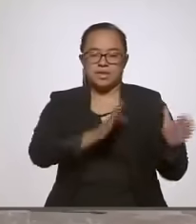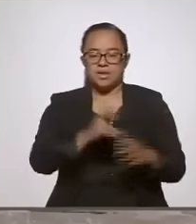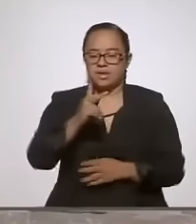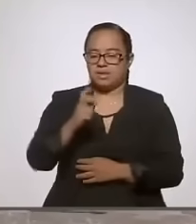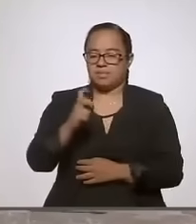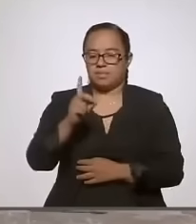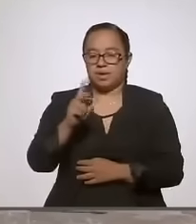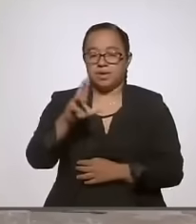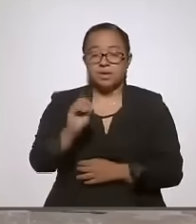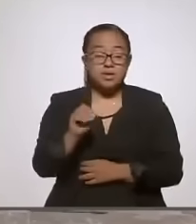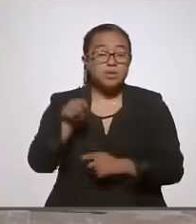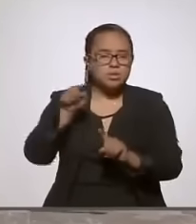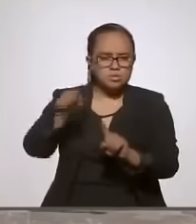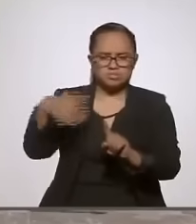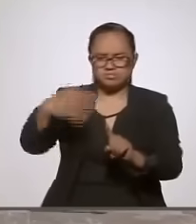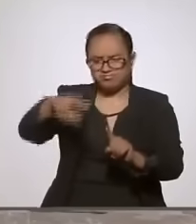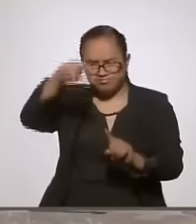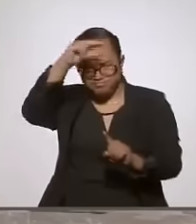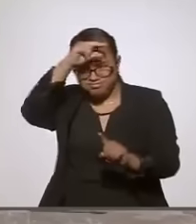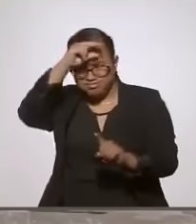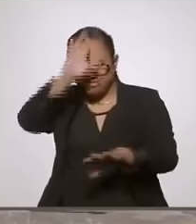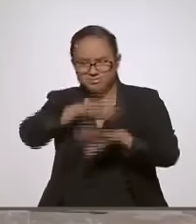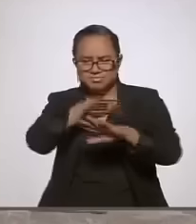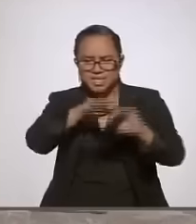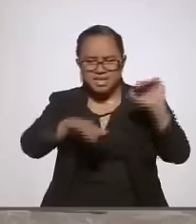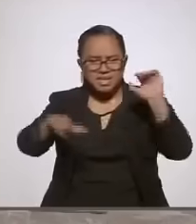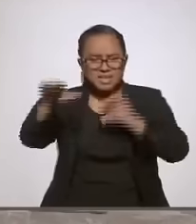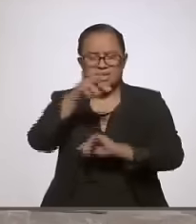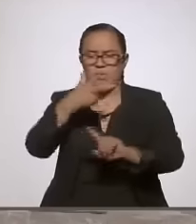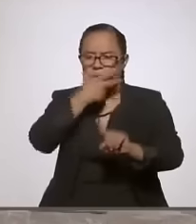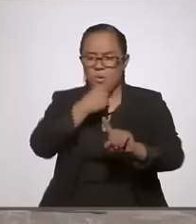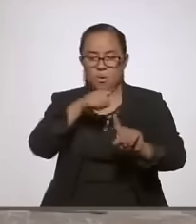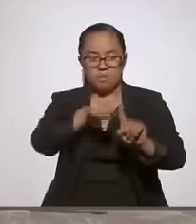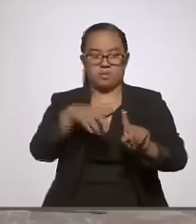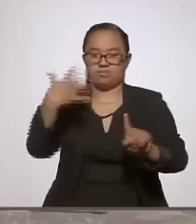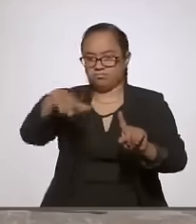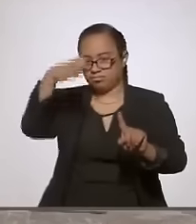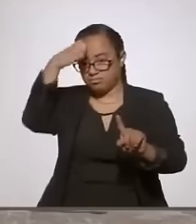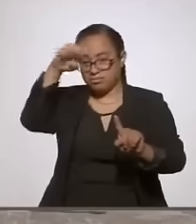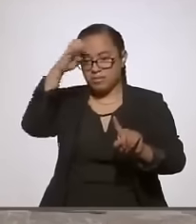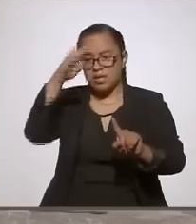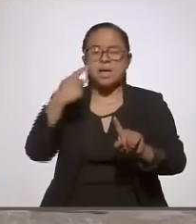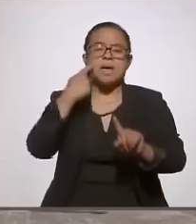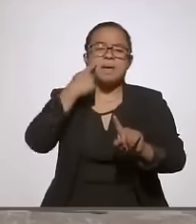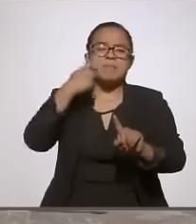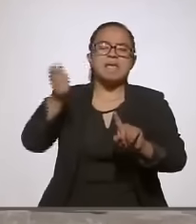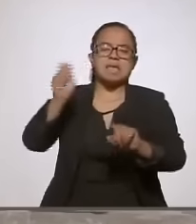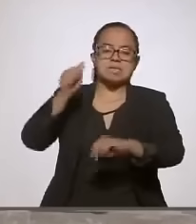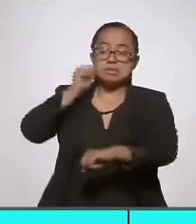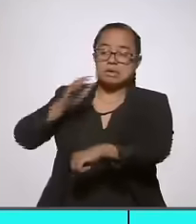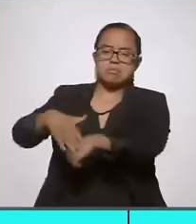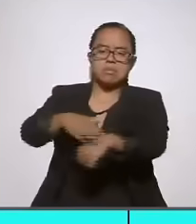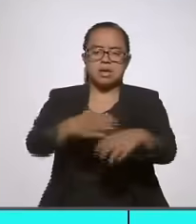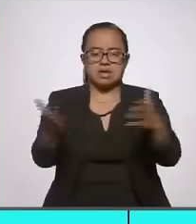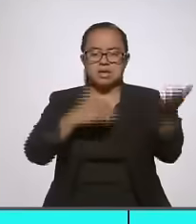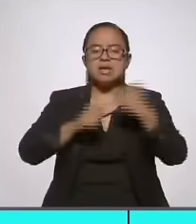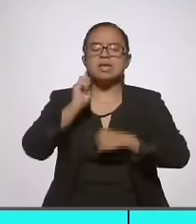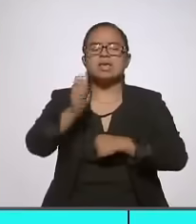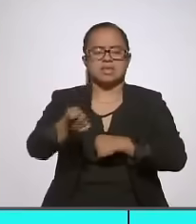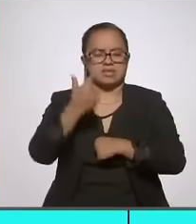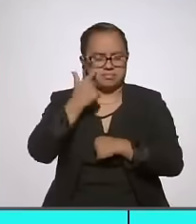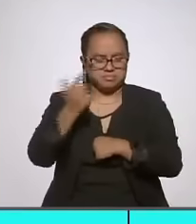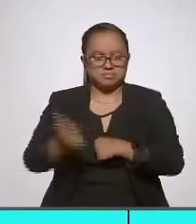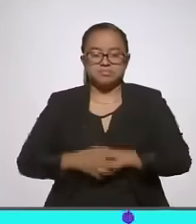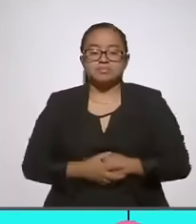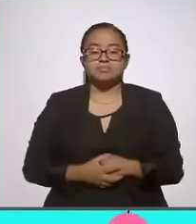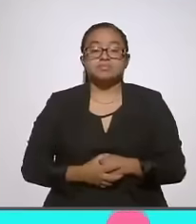Pedro Ferriz, ese es intelectual superior, ese ser de luz. Vea nada más a lo que convoca. Te quiero hacer